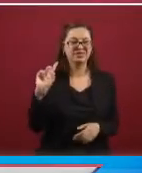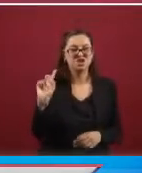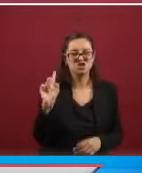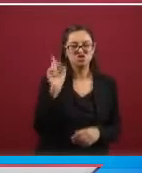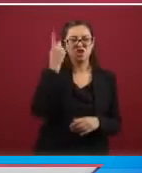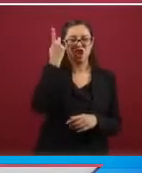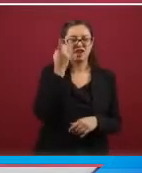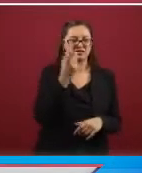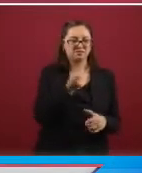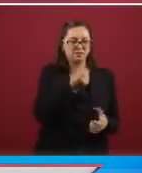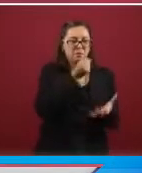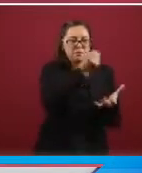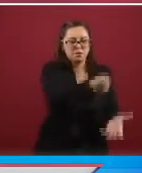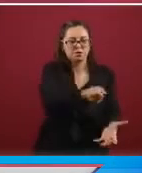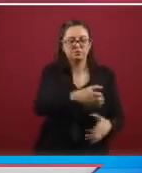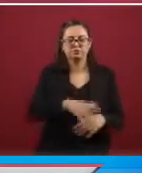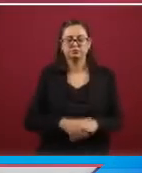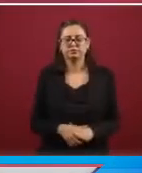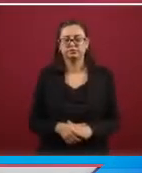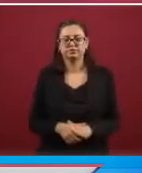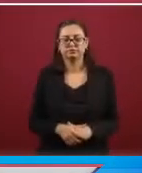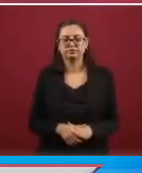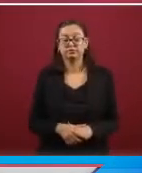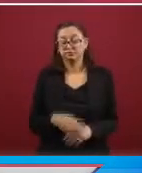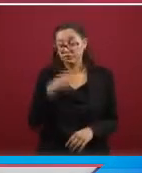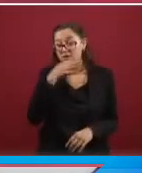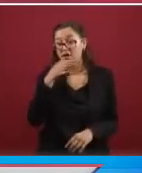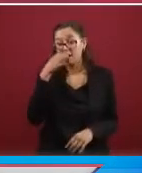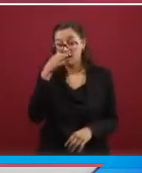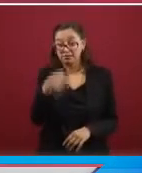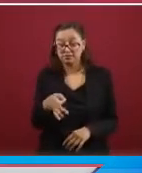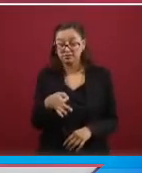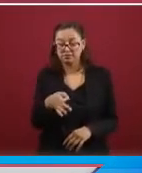Contratos de gasoductos. Y les adelanto